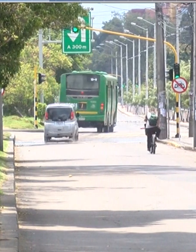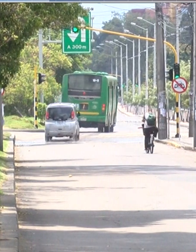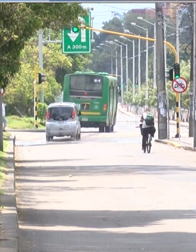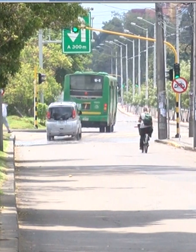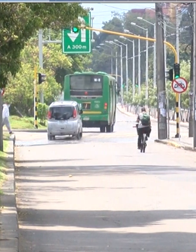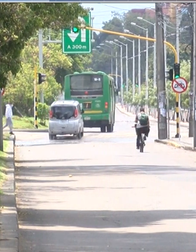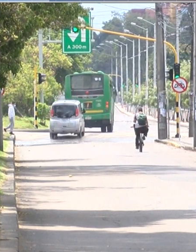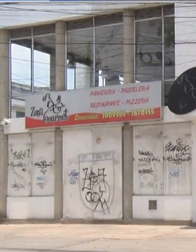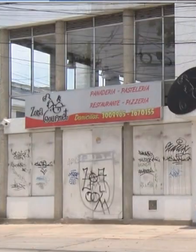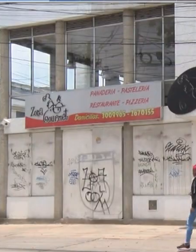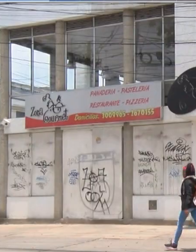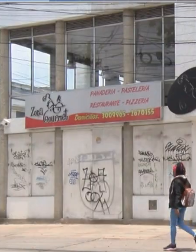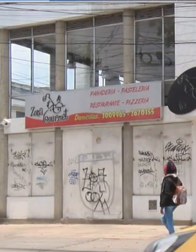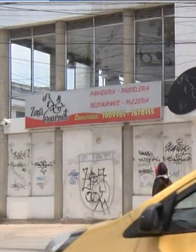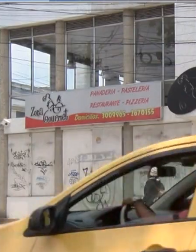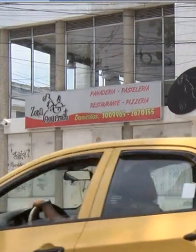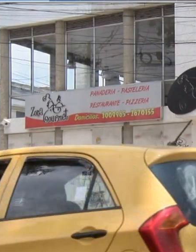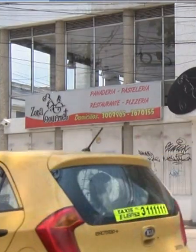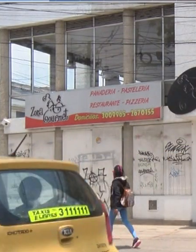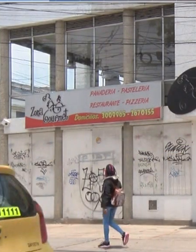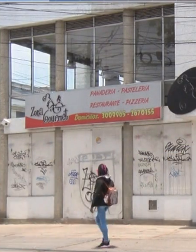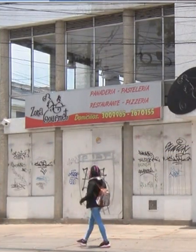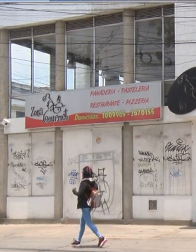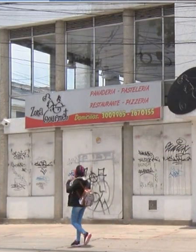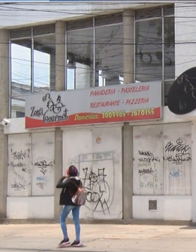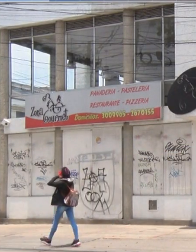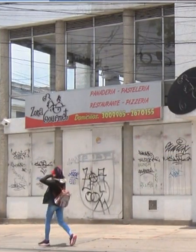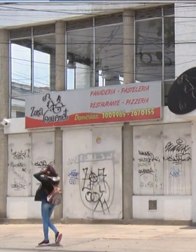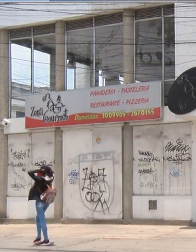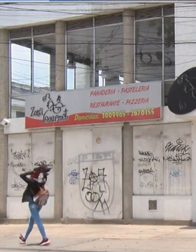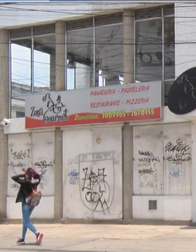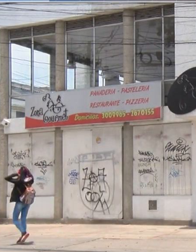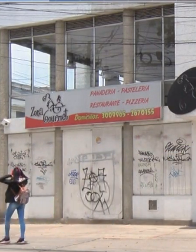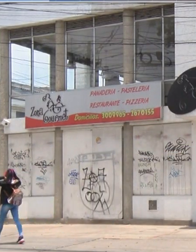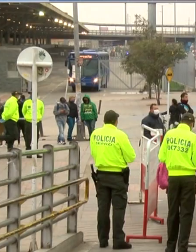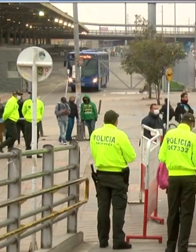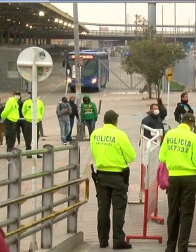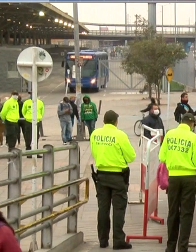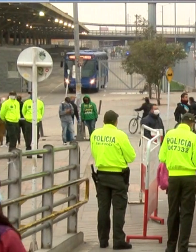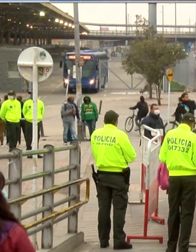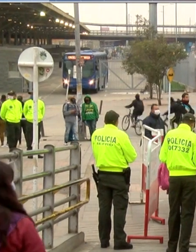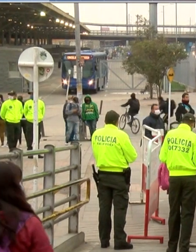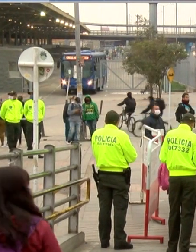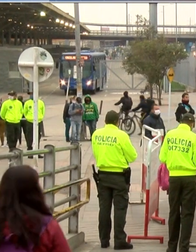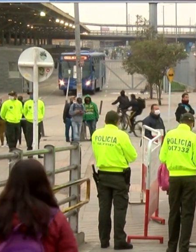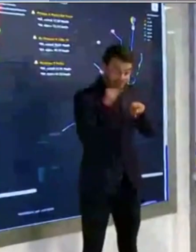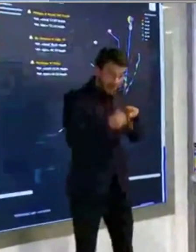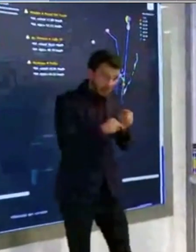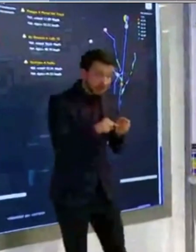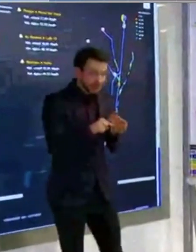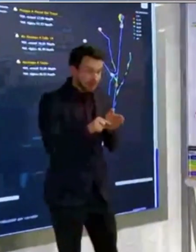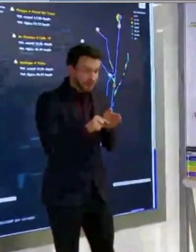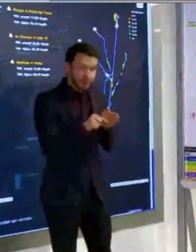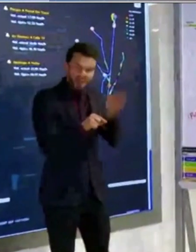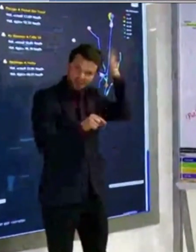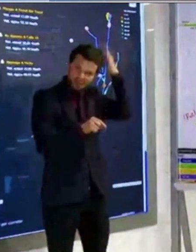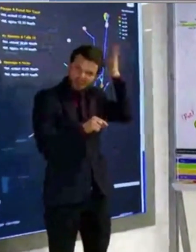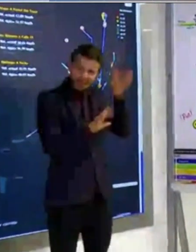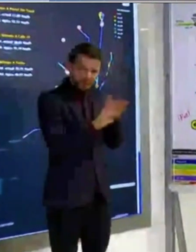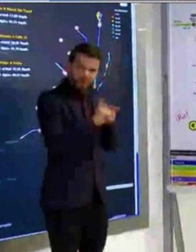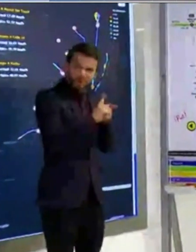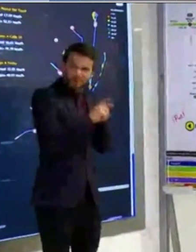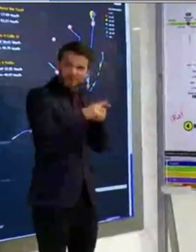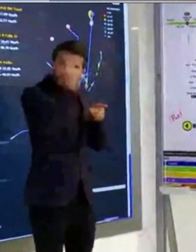gobierno del bando que especialmente en el contexto de la con una figura que es la figura más fuerte de lo que uno podría llamar